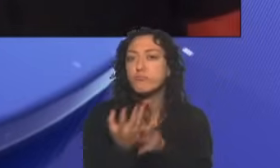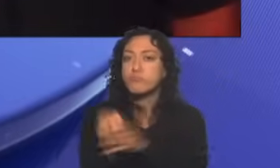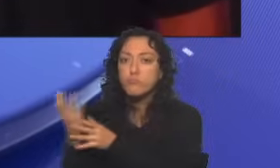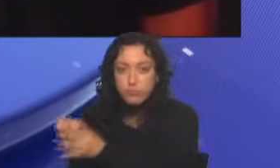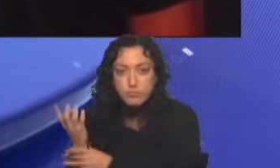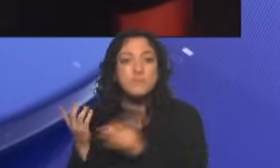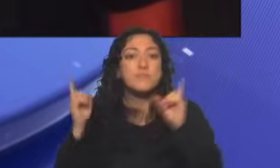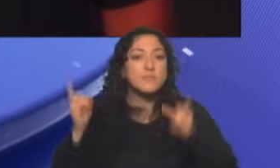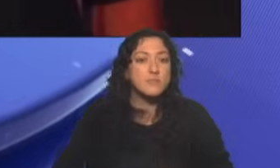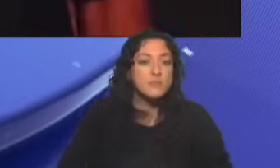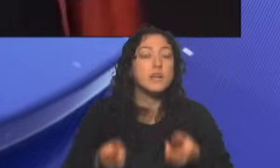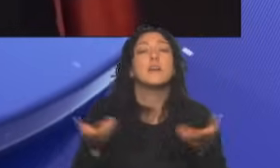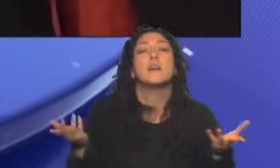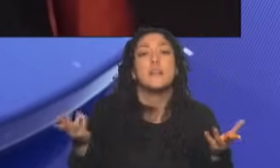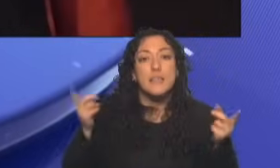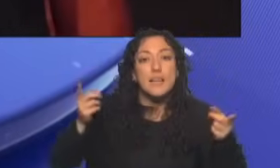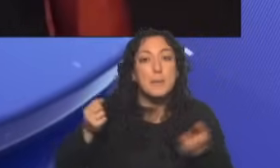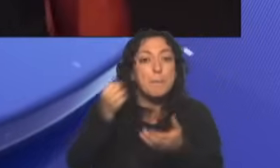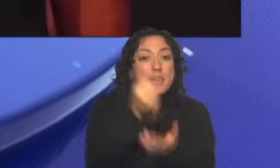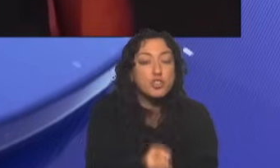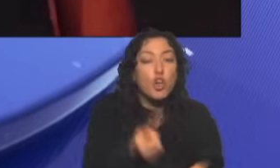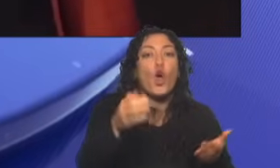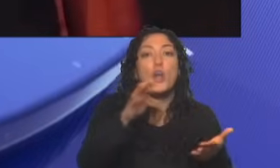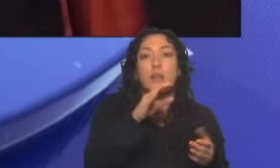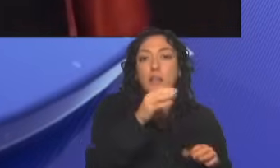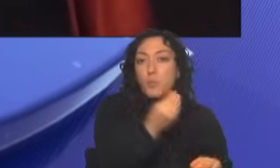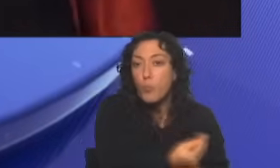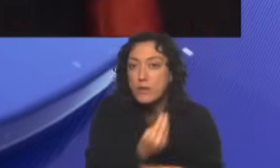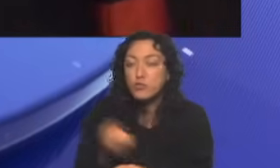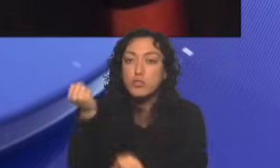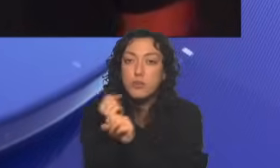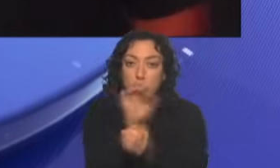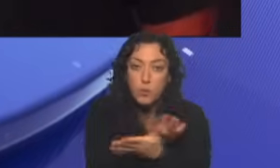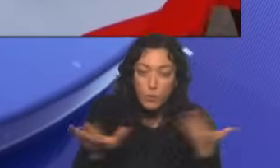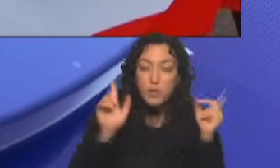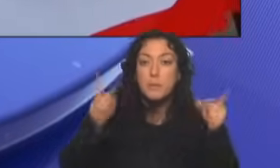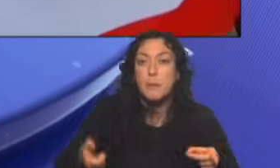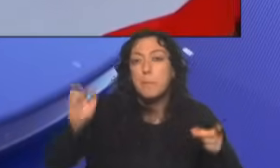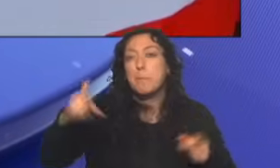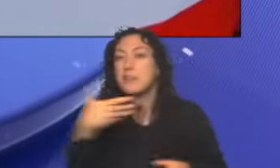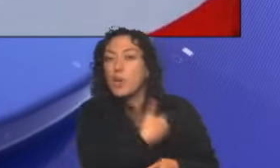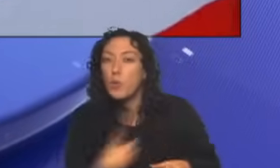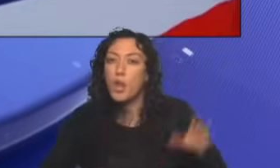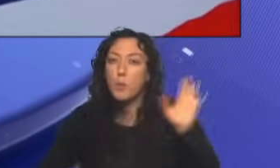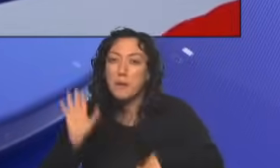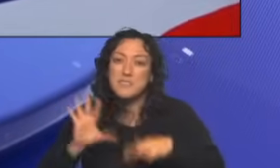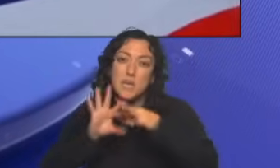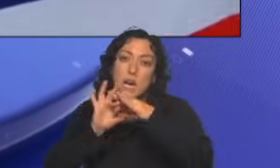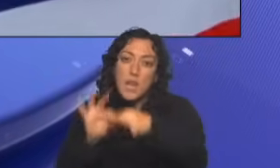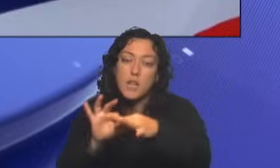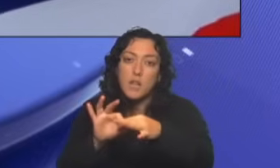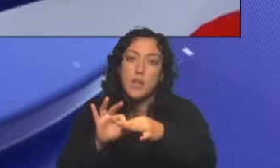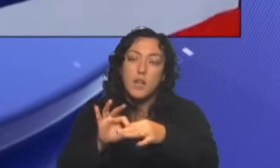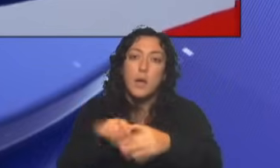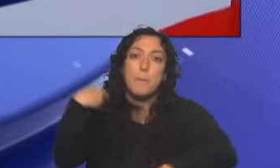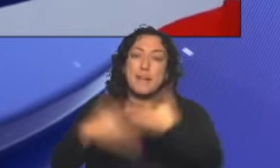Bueno, entonces dijimos, gran empleo, inversión y bueno, y políticas que tengan fundamentalmente que ver con contrarrestar